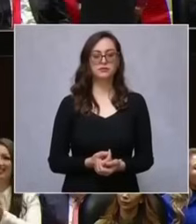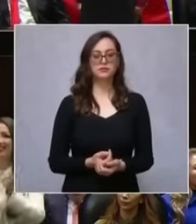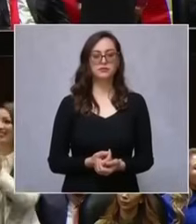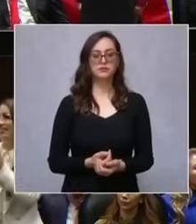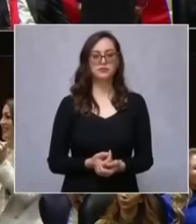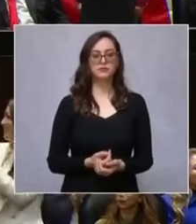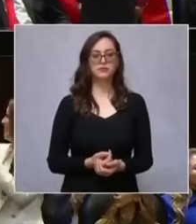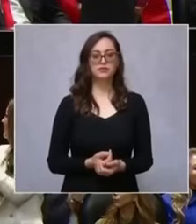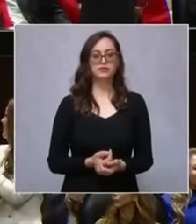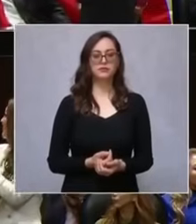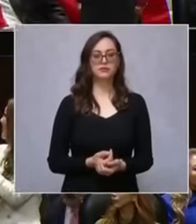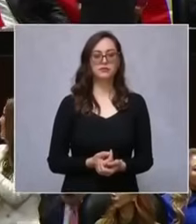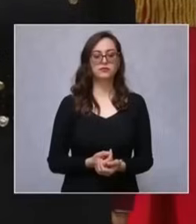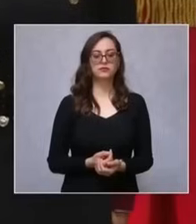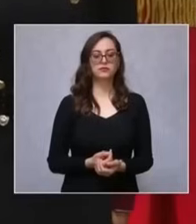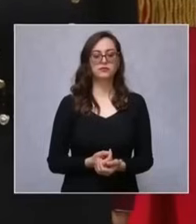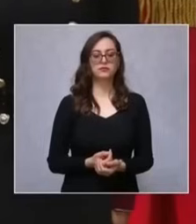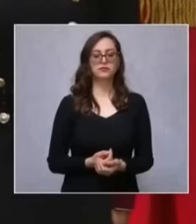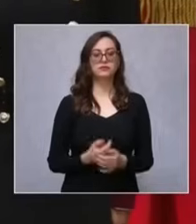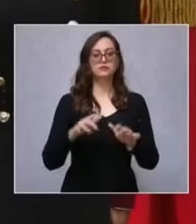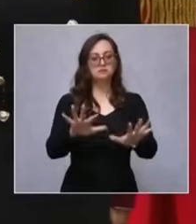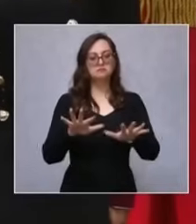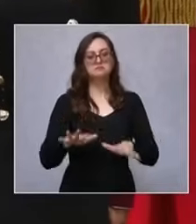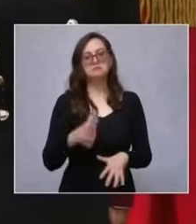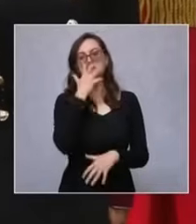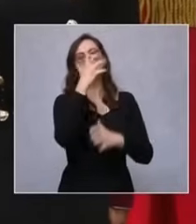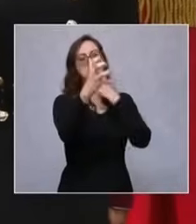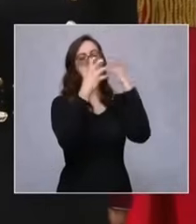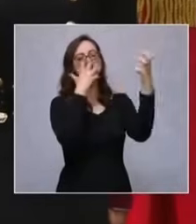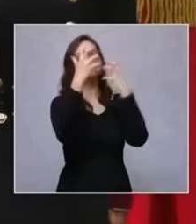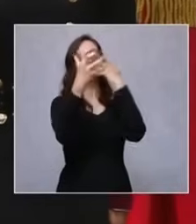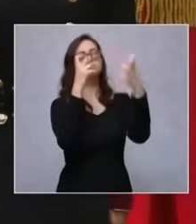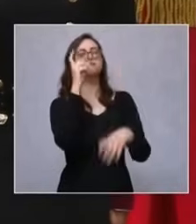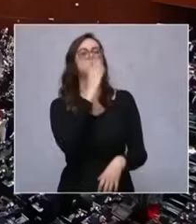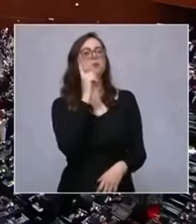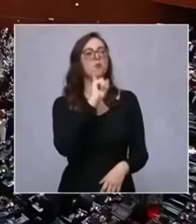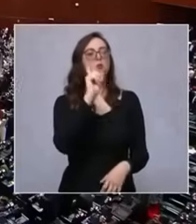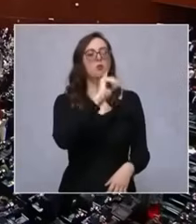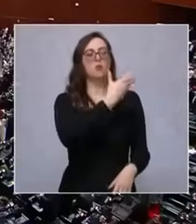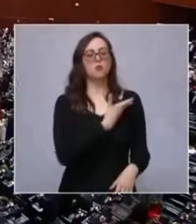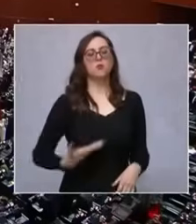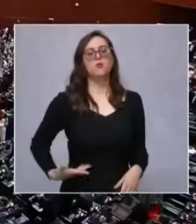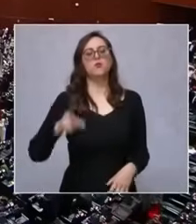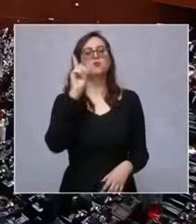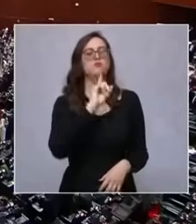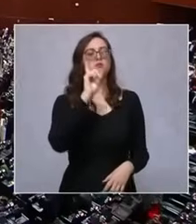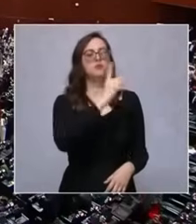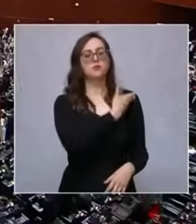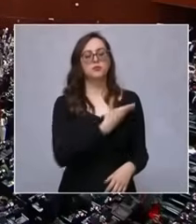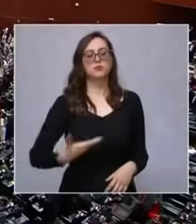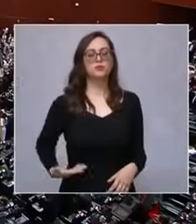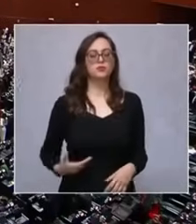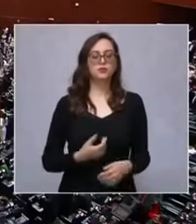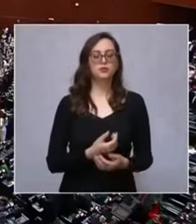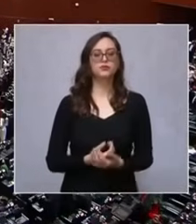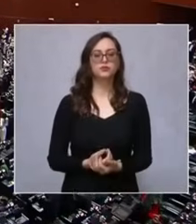Cuba no hay presidenta mujer. Todos son hombres también. En Cuba sí. Todavía. Y de aquí a